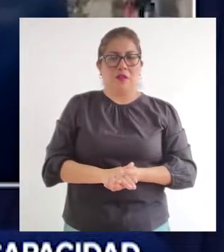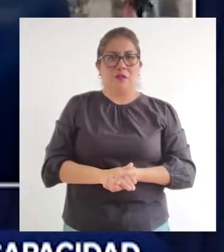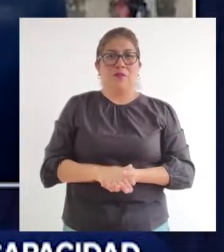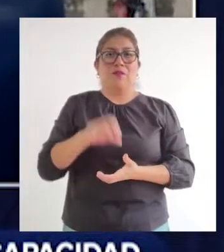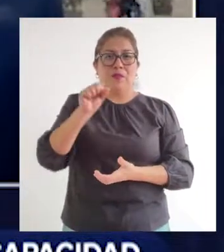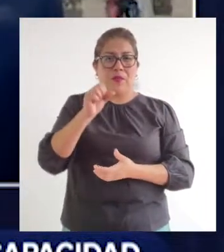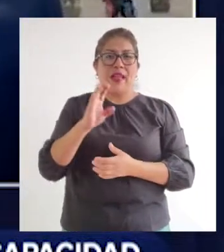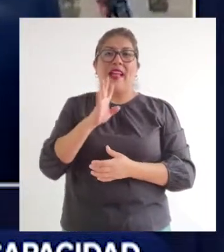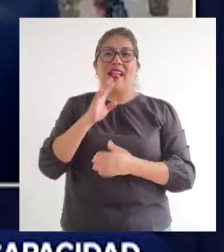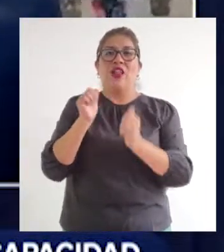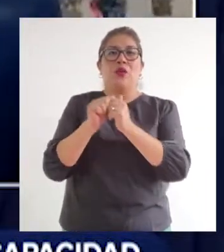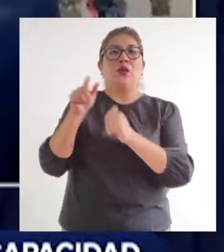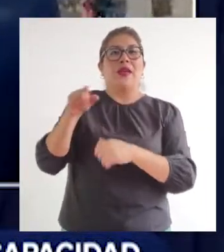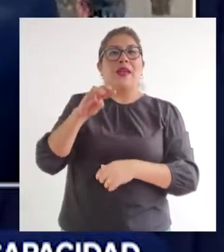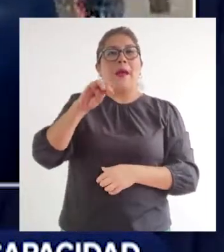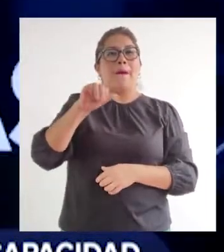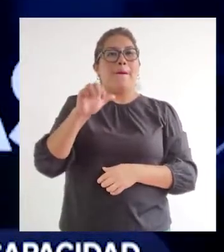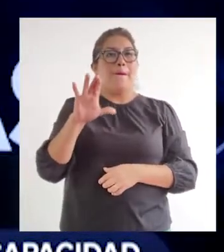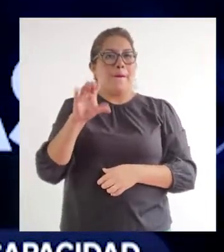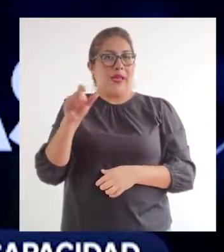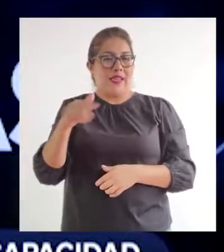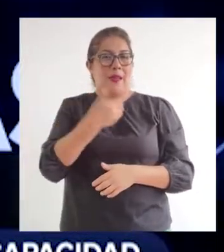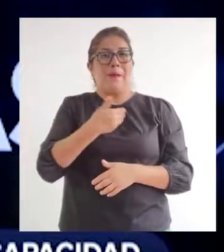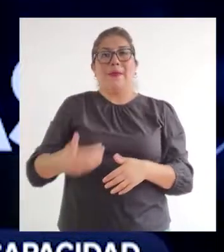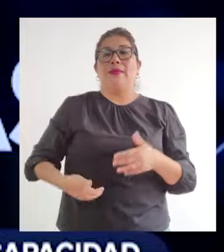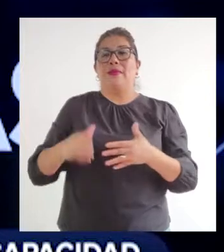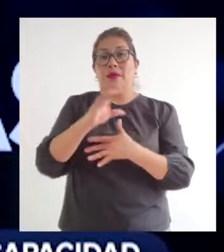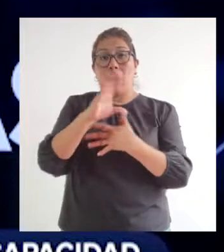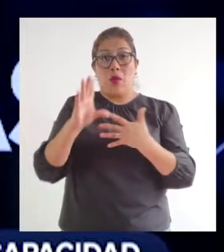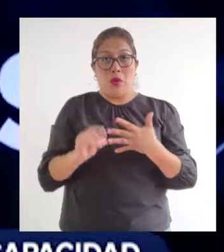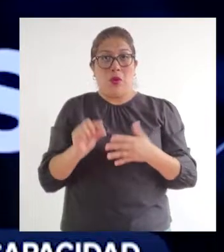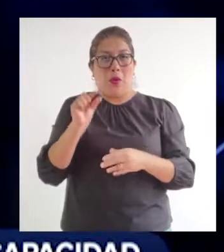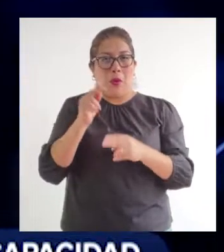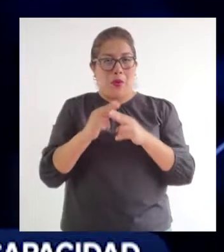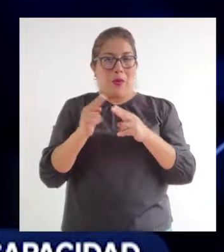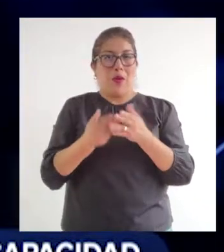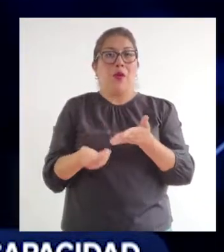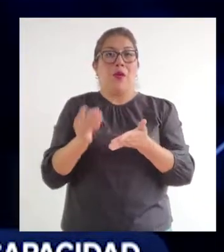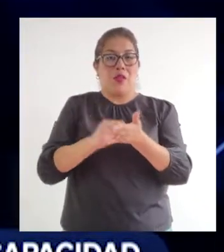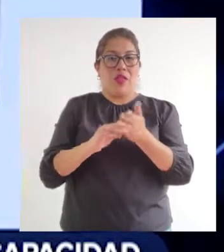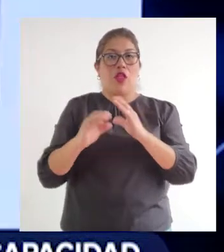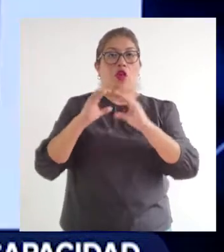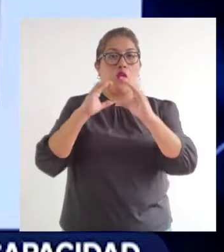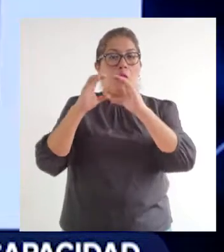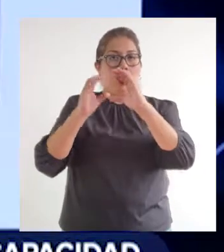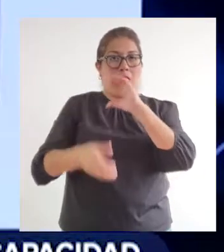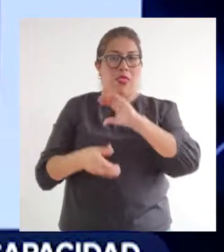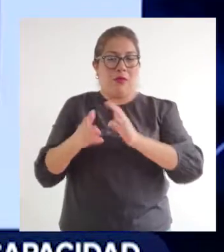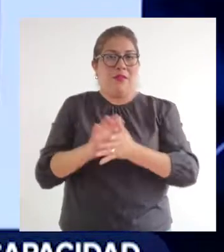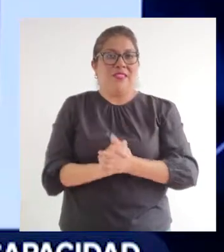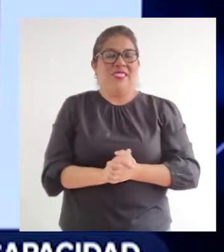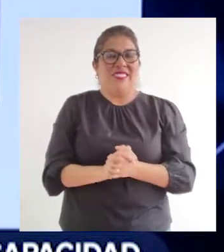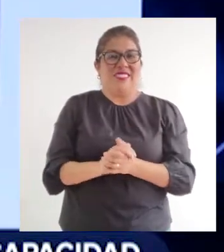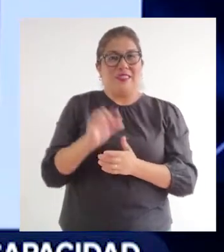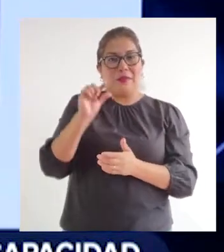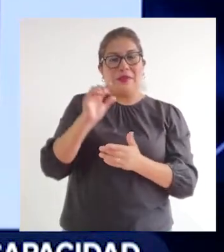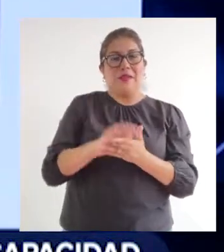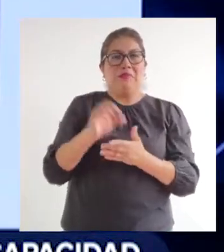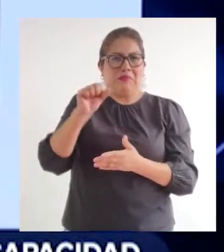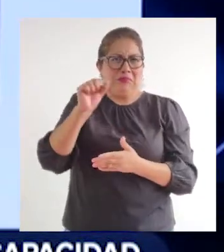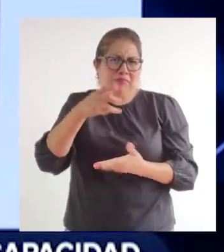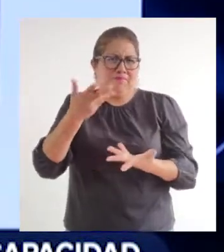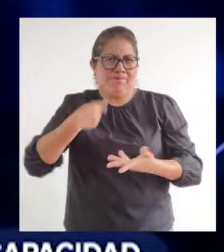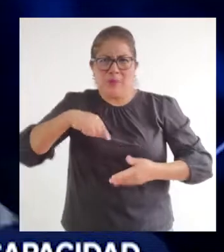Sí, estamos conversando con Marco Antonio Gamarra Labarrera, presidente del CONADIS. En breve vamos a retomar la comunicación porque,